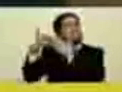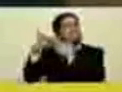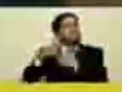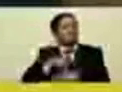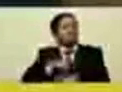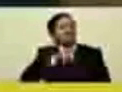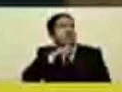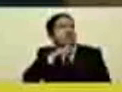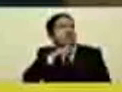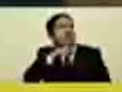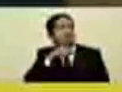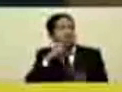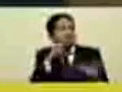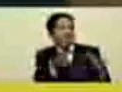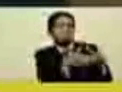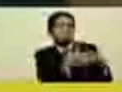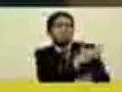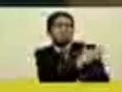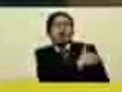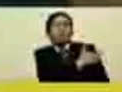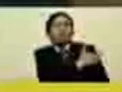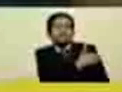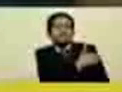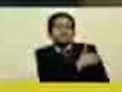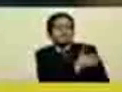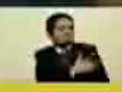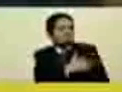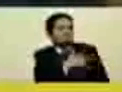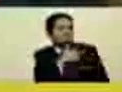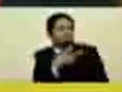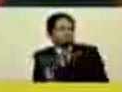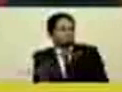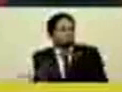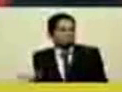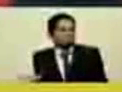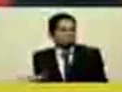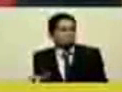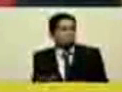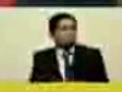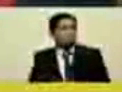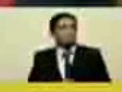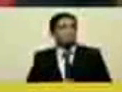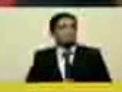de una derecha extremista, fascista, compañero, sí, fascista.